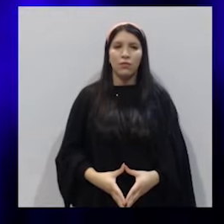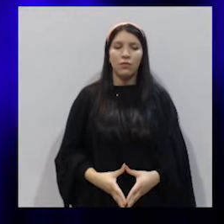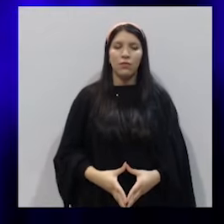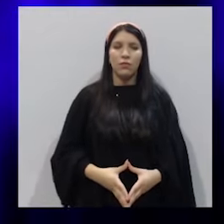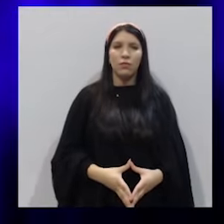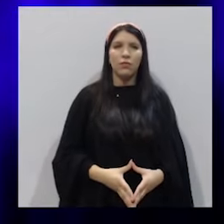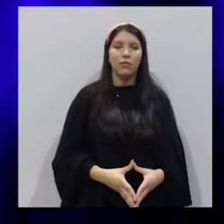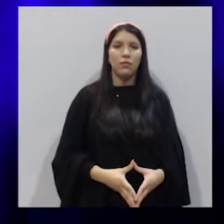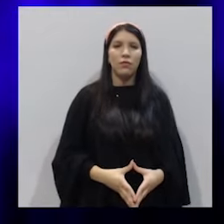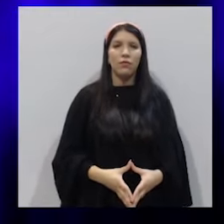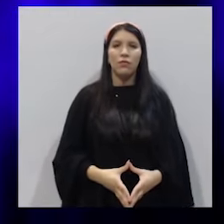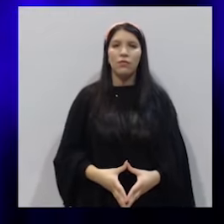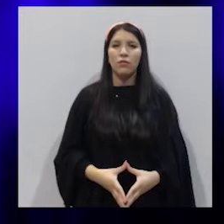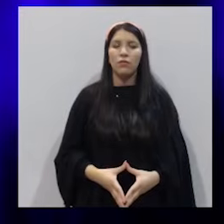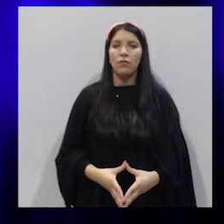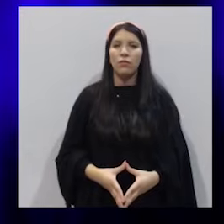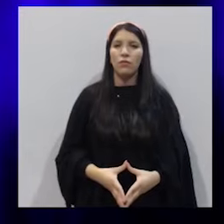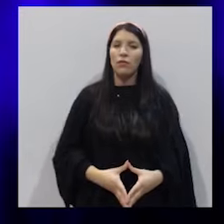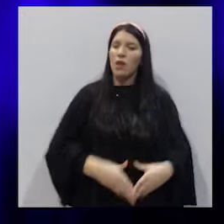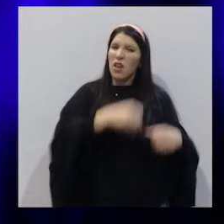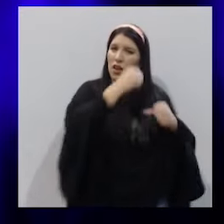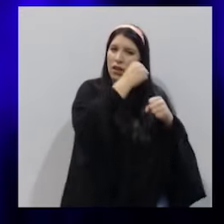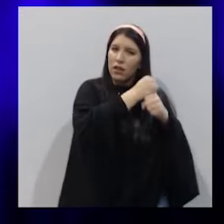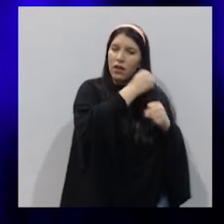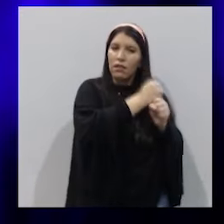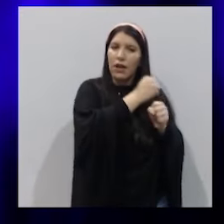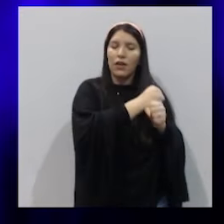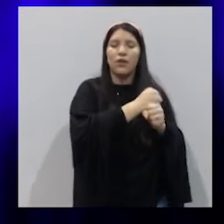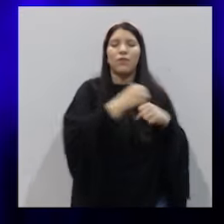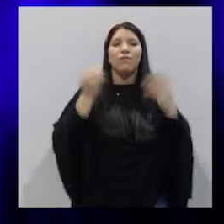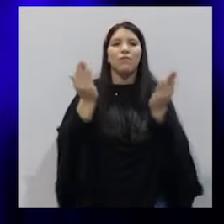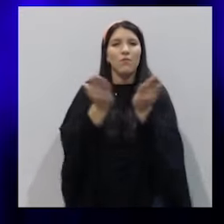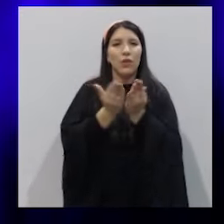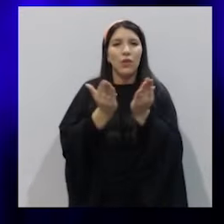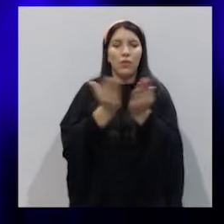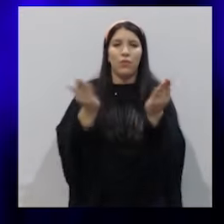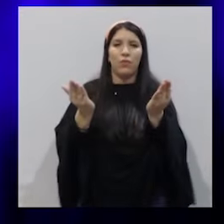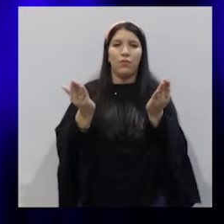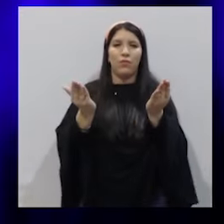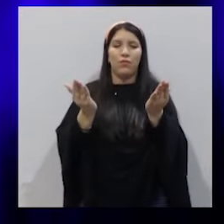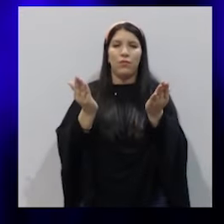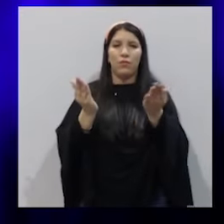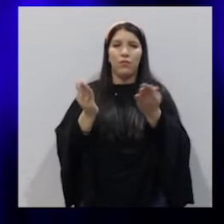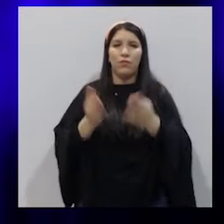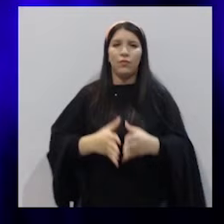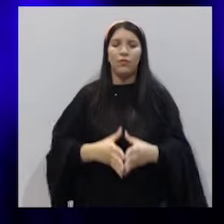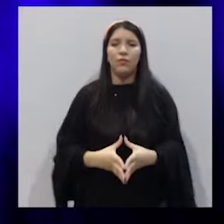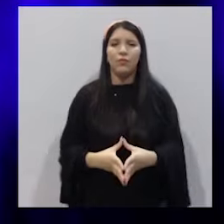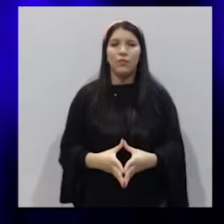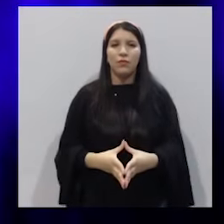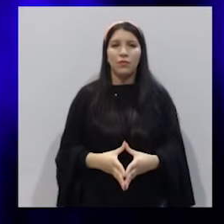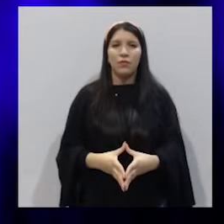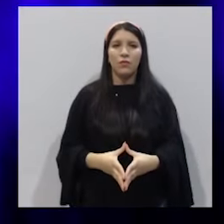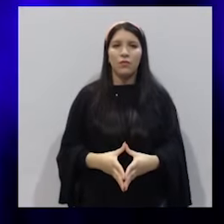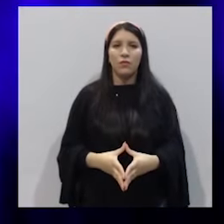o donde fuera nada te podrá afectar si realmente estás anclado en la vida